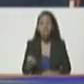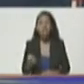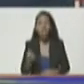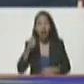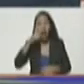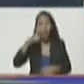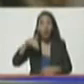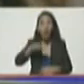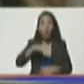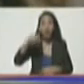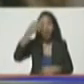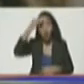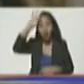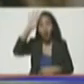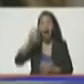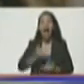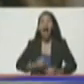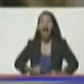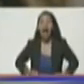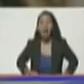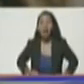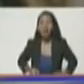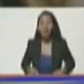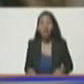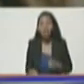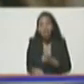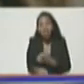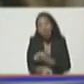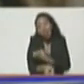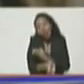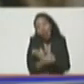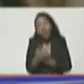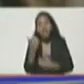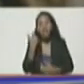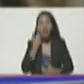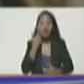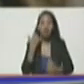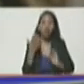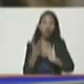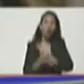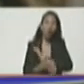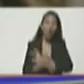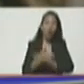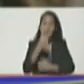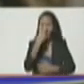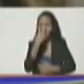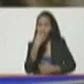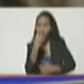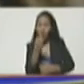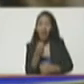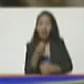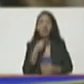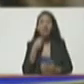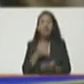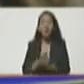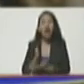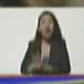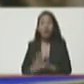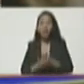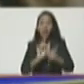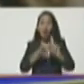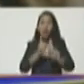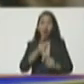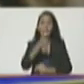pueblo cubano hambre, desnutrición, enfermedades, miseria y muerte.